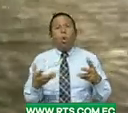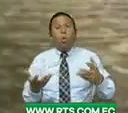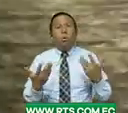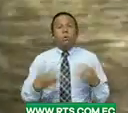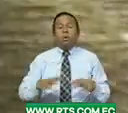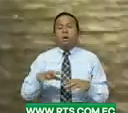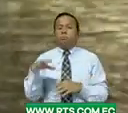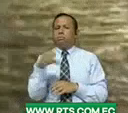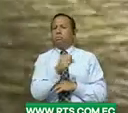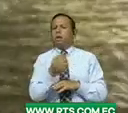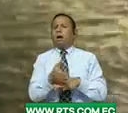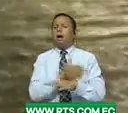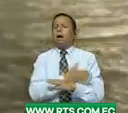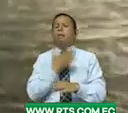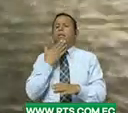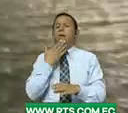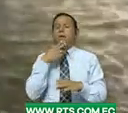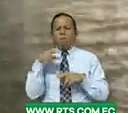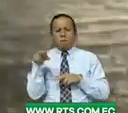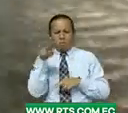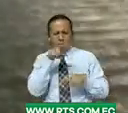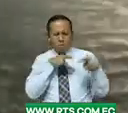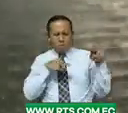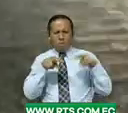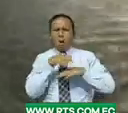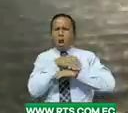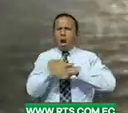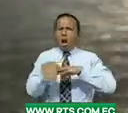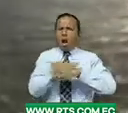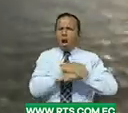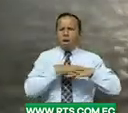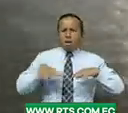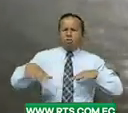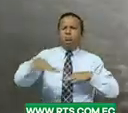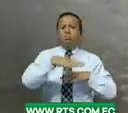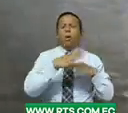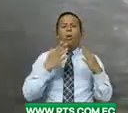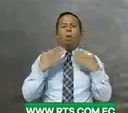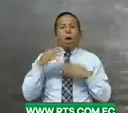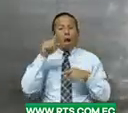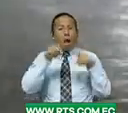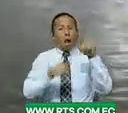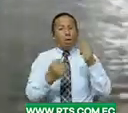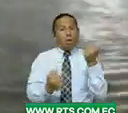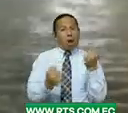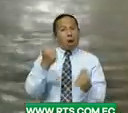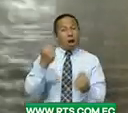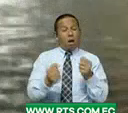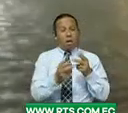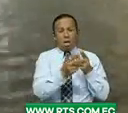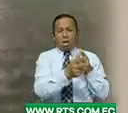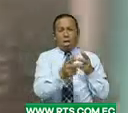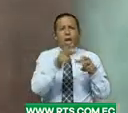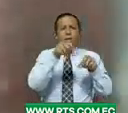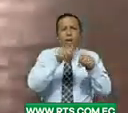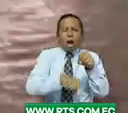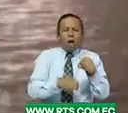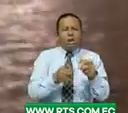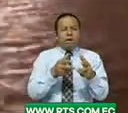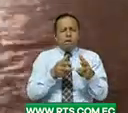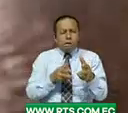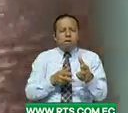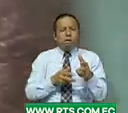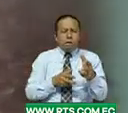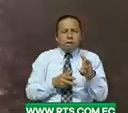se capturó hace poco en principales arterias. Veíamos algunos vehículos que se quedaron dañados, lo